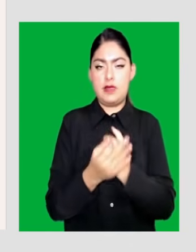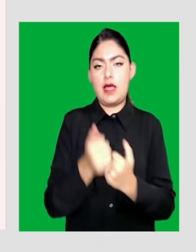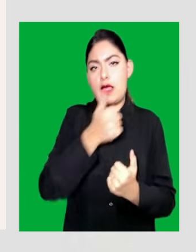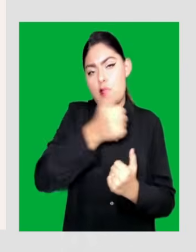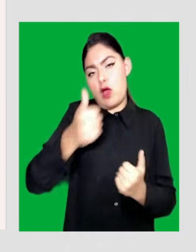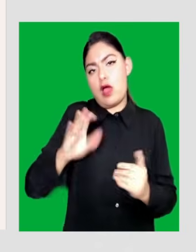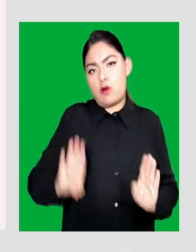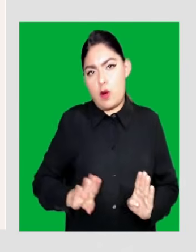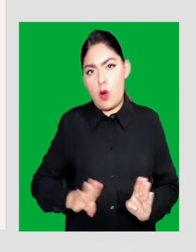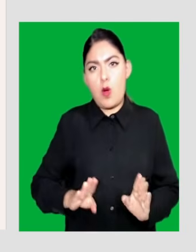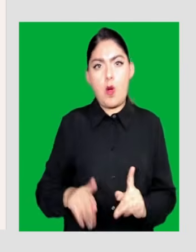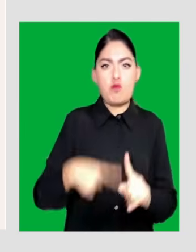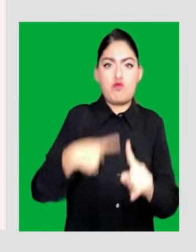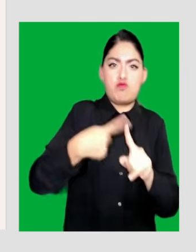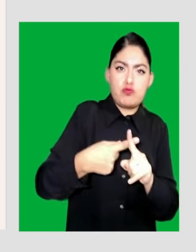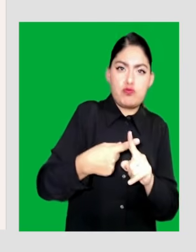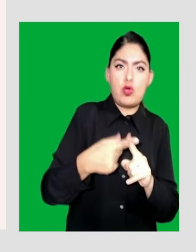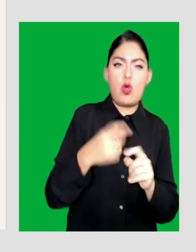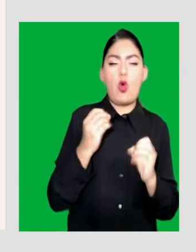decisiones informadas.